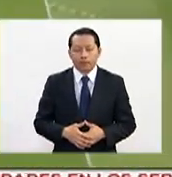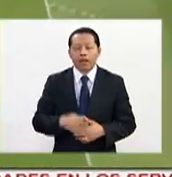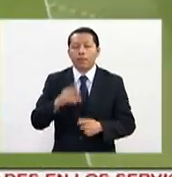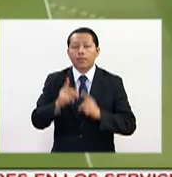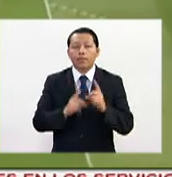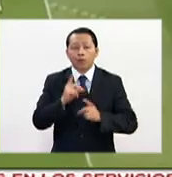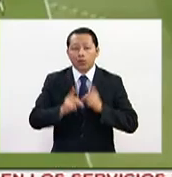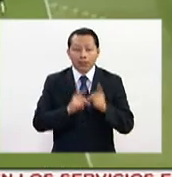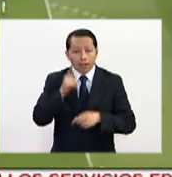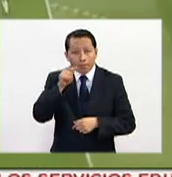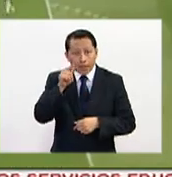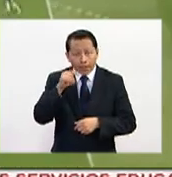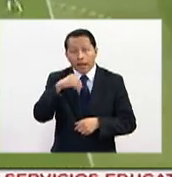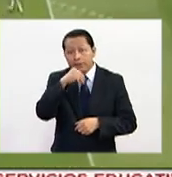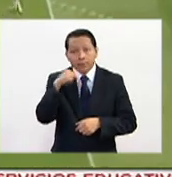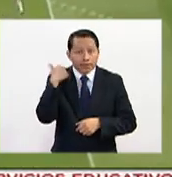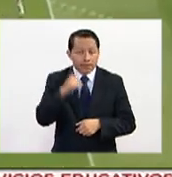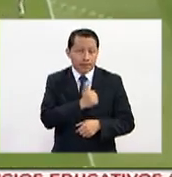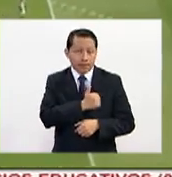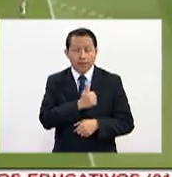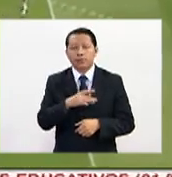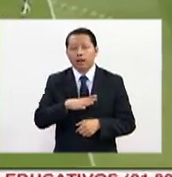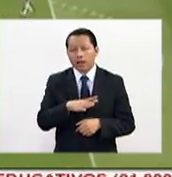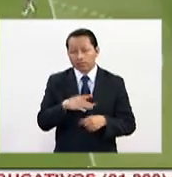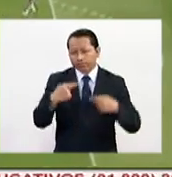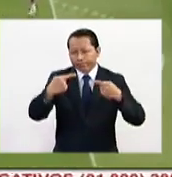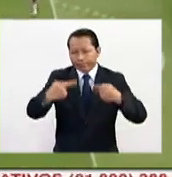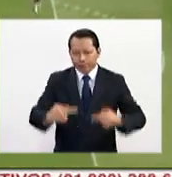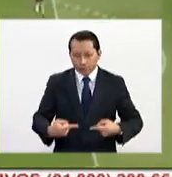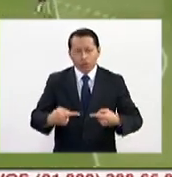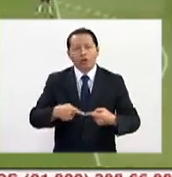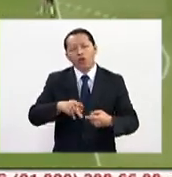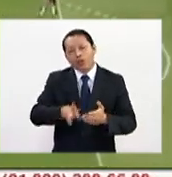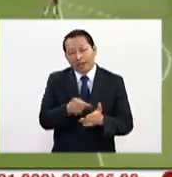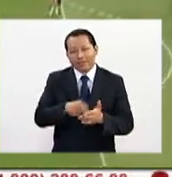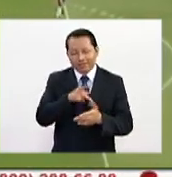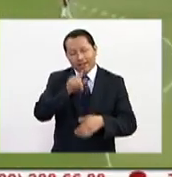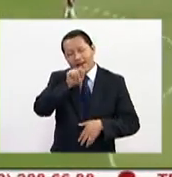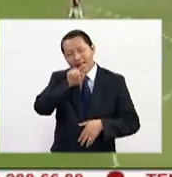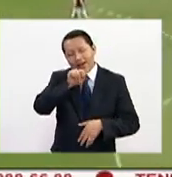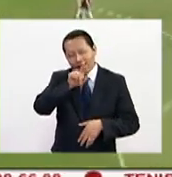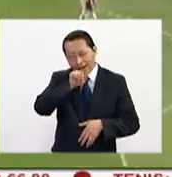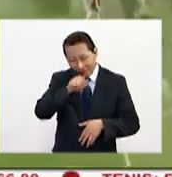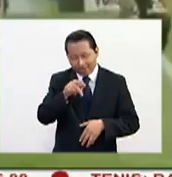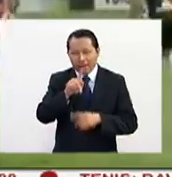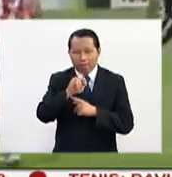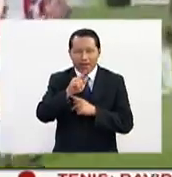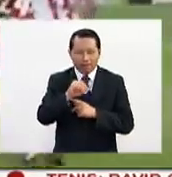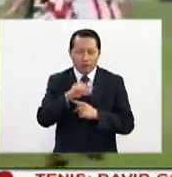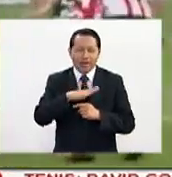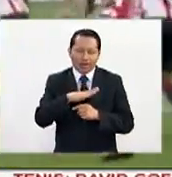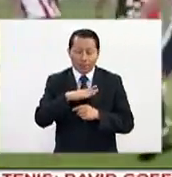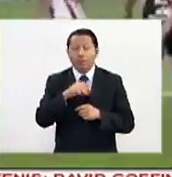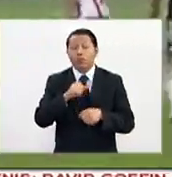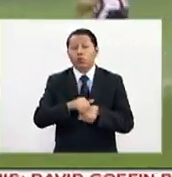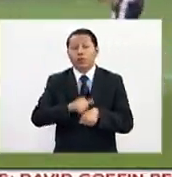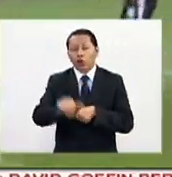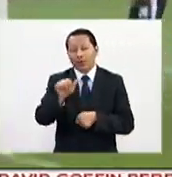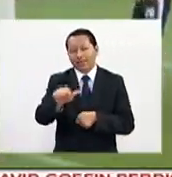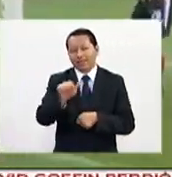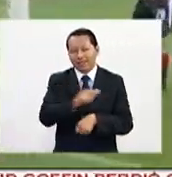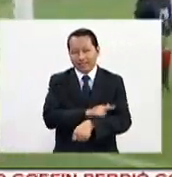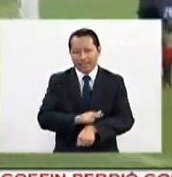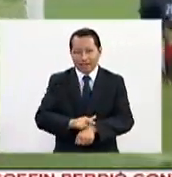en los deportes, mañana Chivas y Atlas disputarán una edición más del Clásico Tapatío en la jornada 16 de la Liga